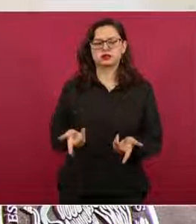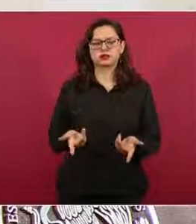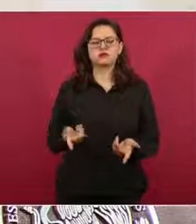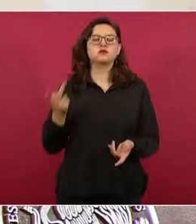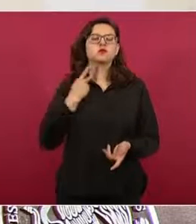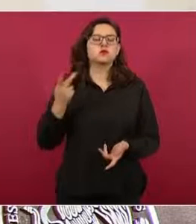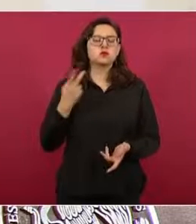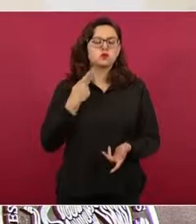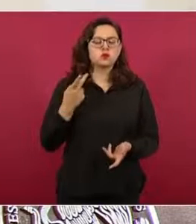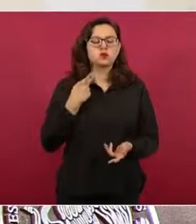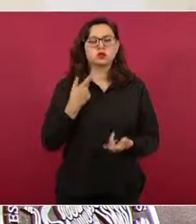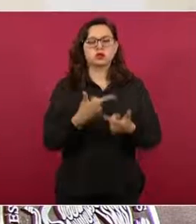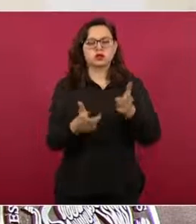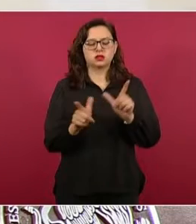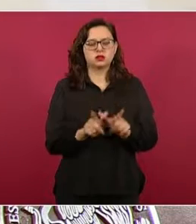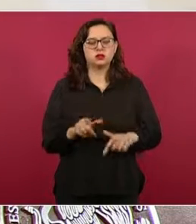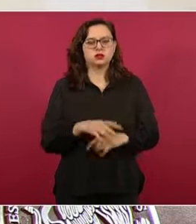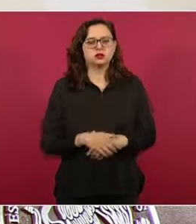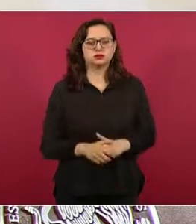políticos.